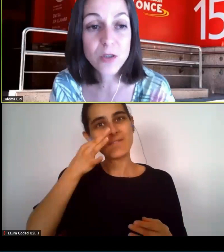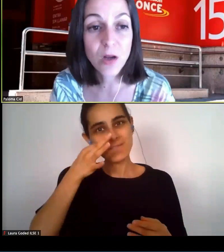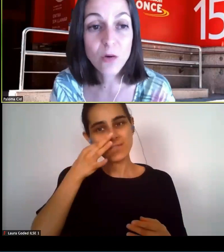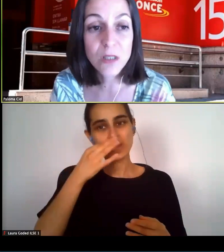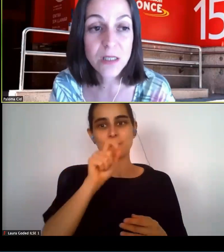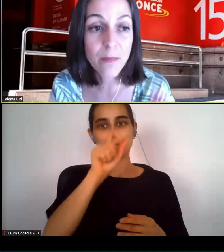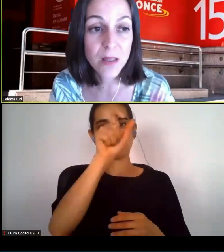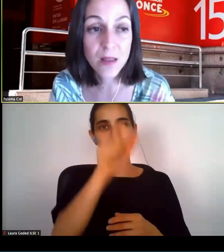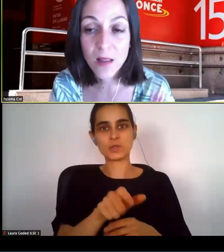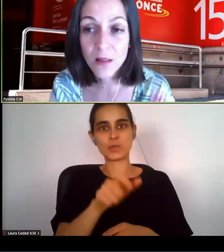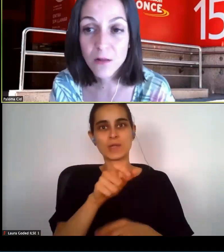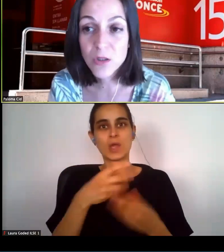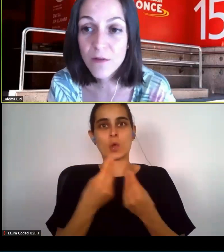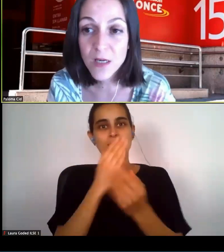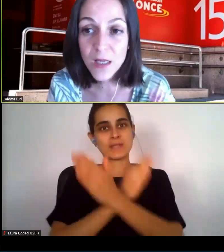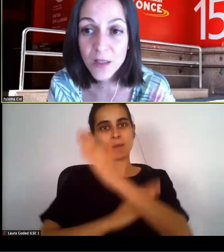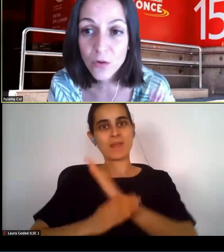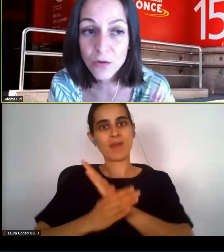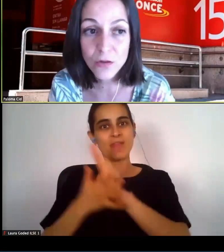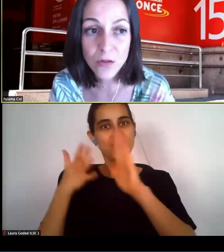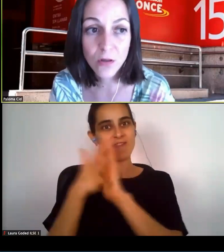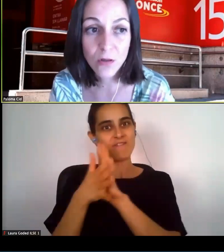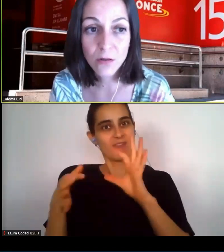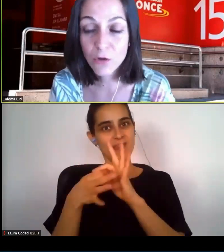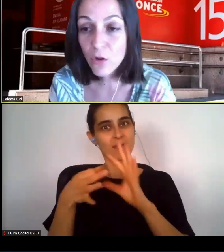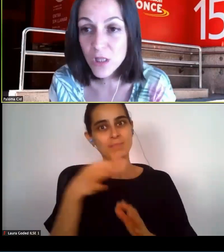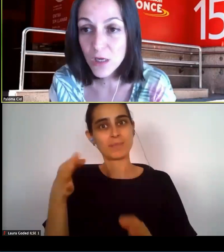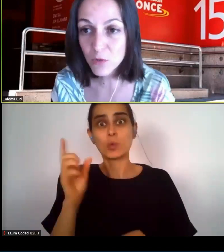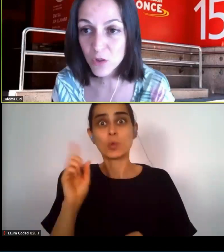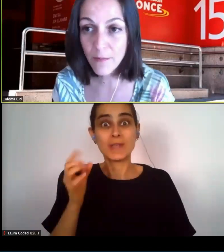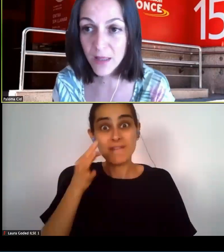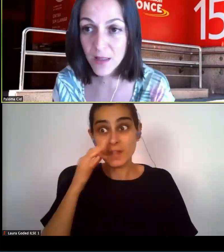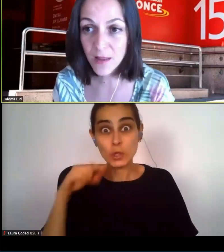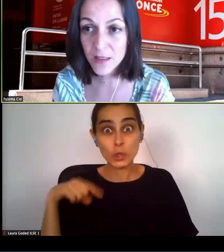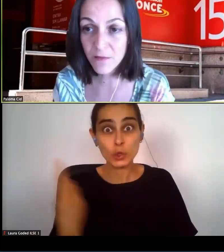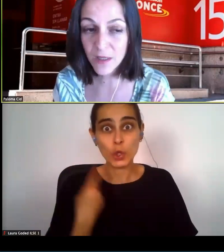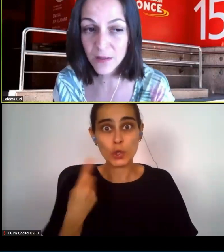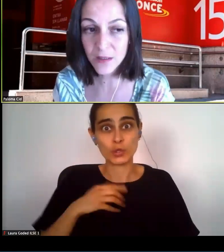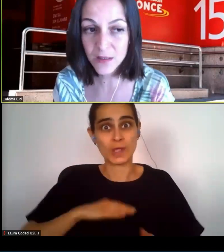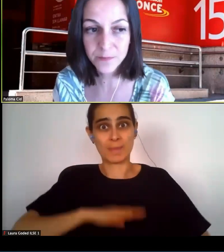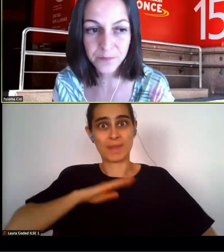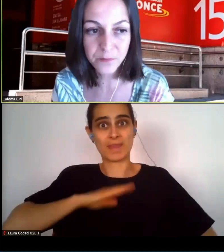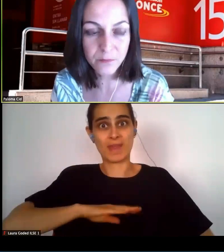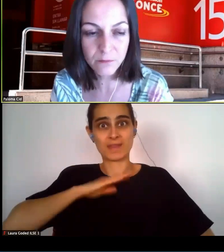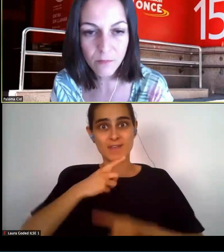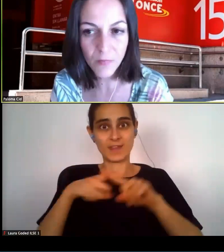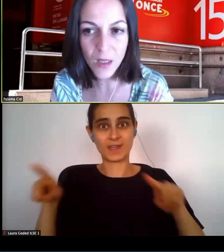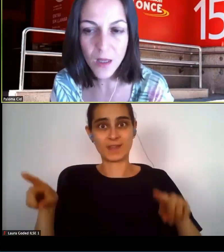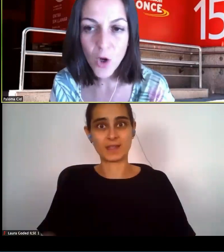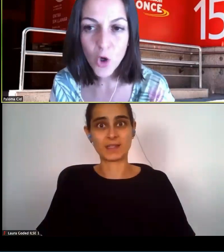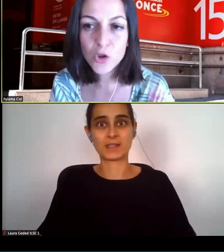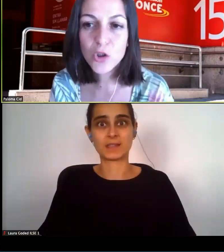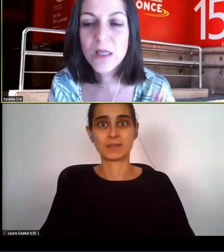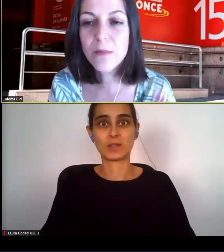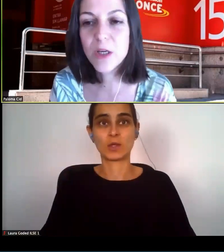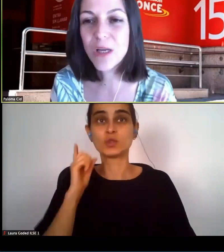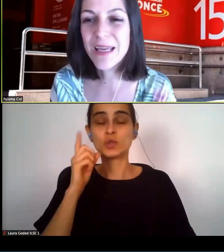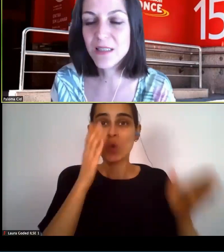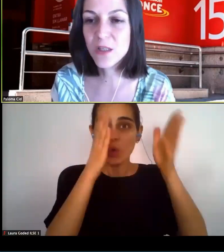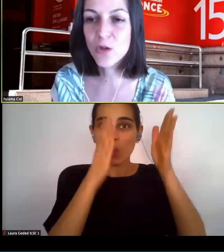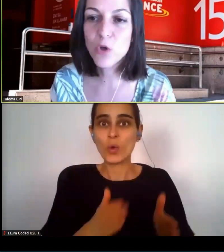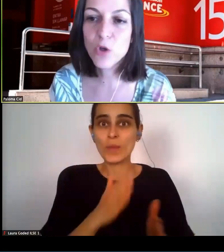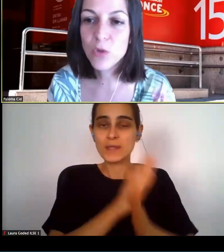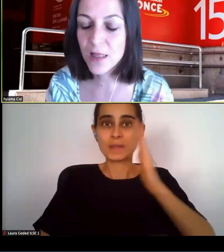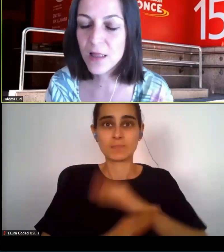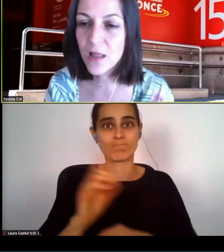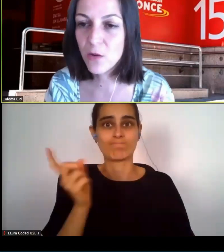una persona con discapacidad, nos define a todos. Todos tenemos capacidades diferentes. Otro término que ha